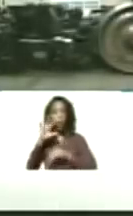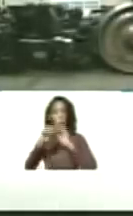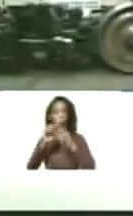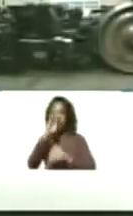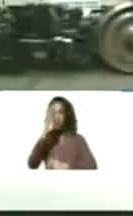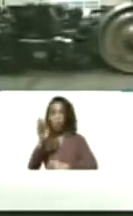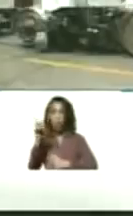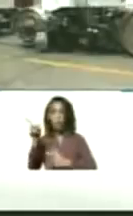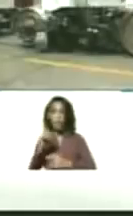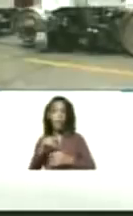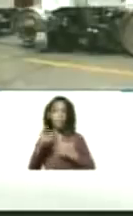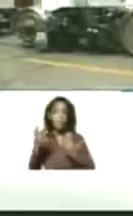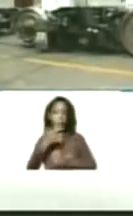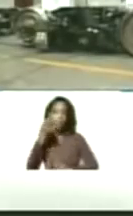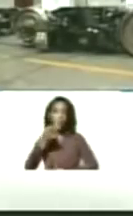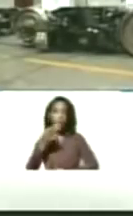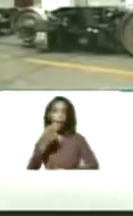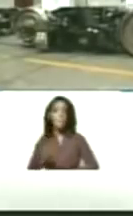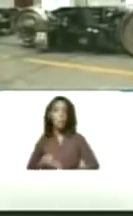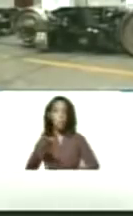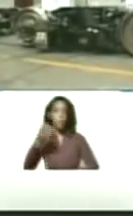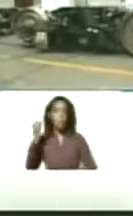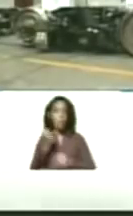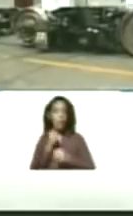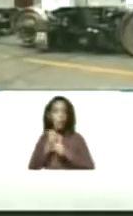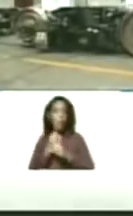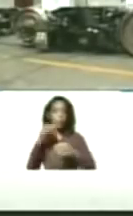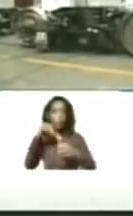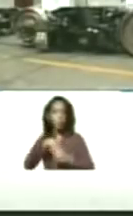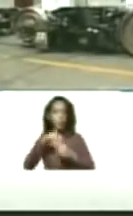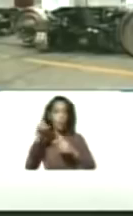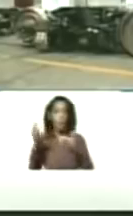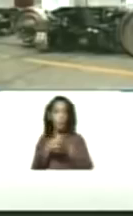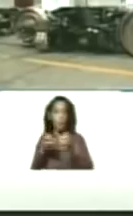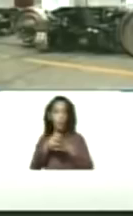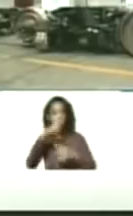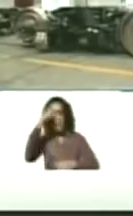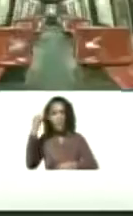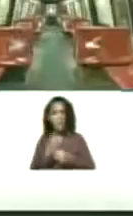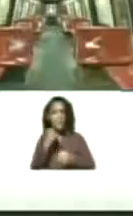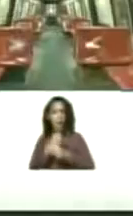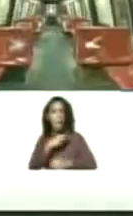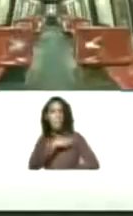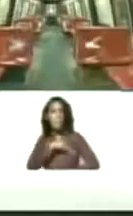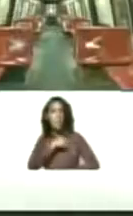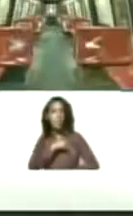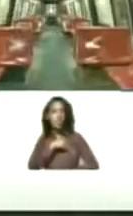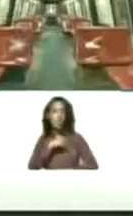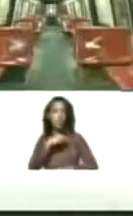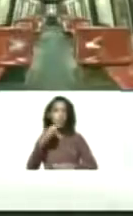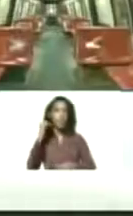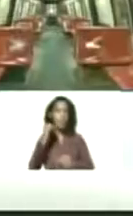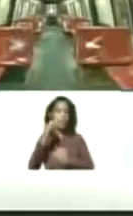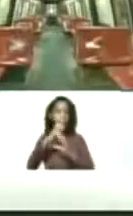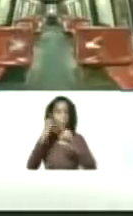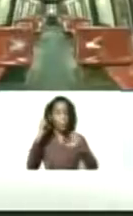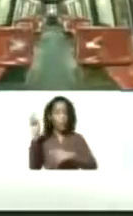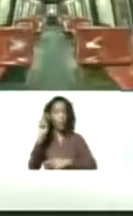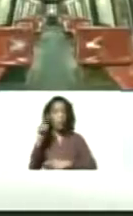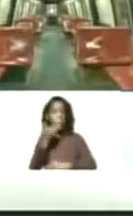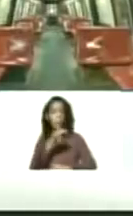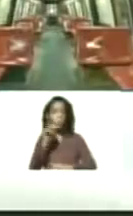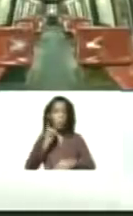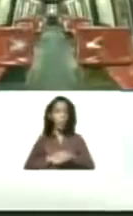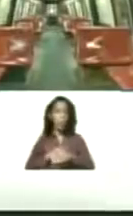O sea, de verdad, se ha hecho un importante trabajo dentro de la clase trabajadora, dentro de lo que es la Gran Misión Transporte de Venezuela, y creo que los próximos tiempos, tal cual